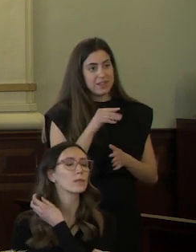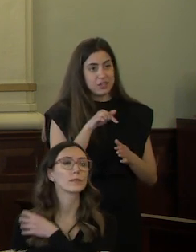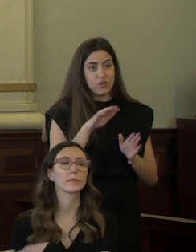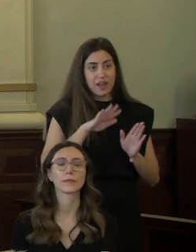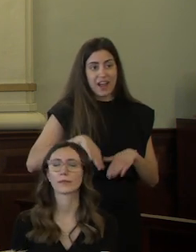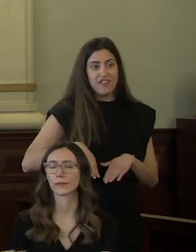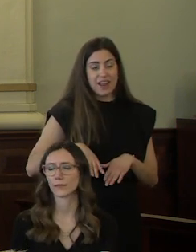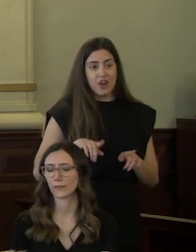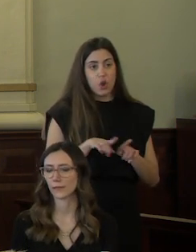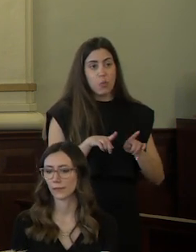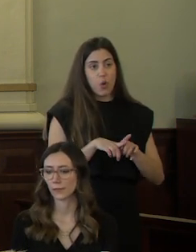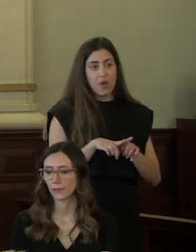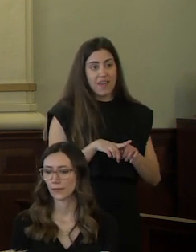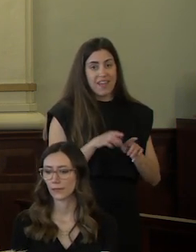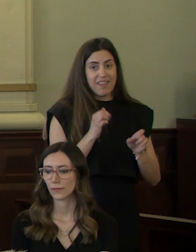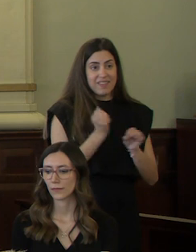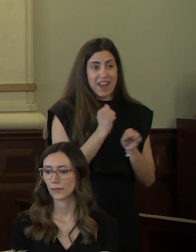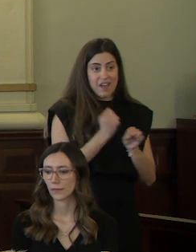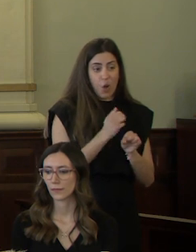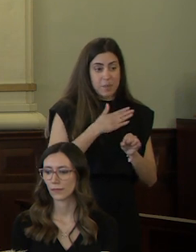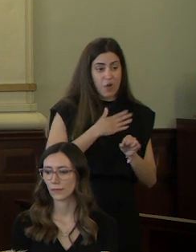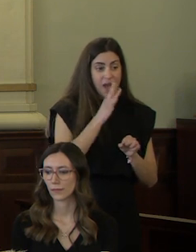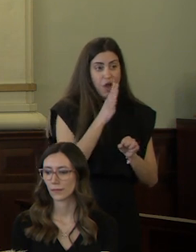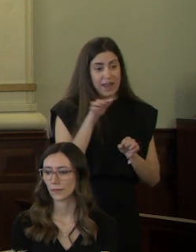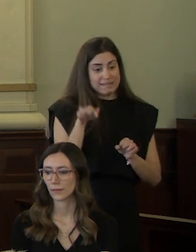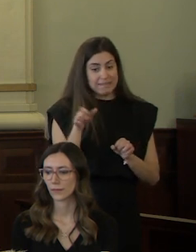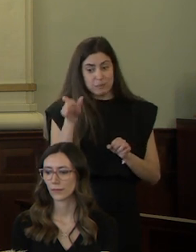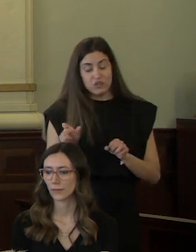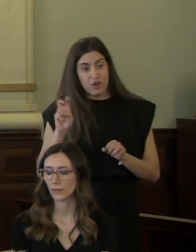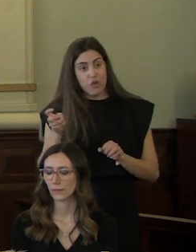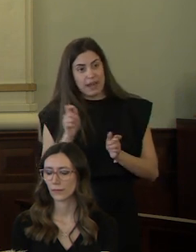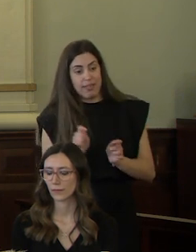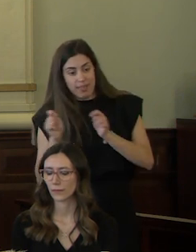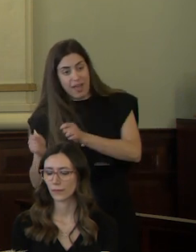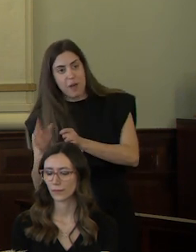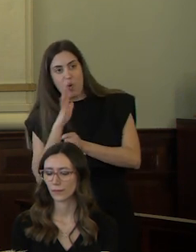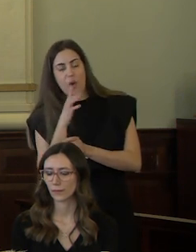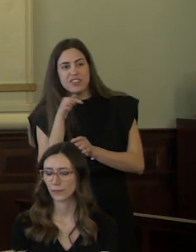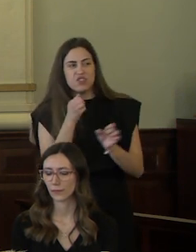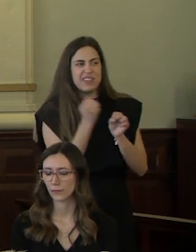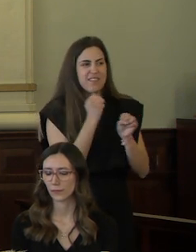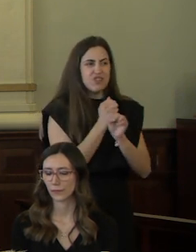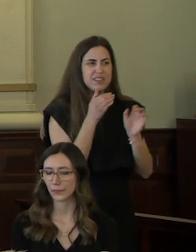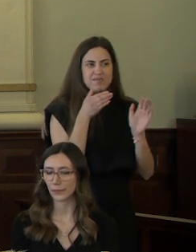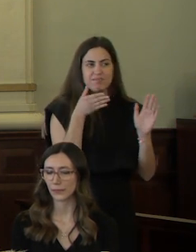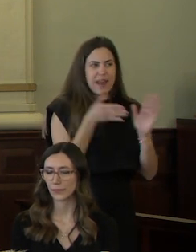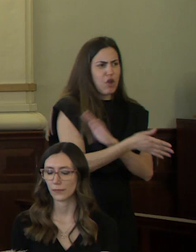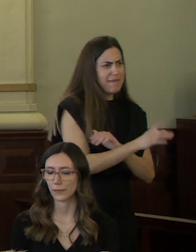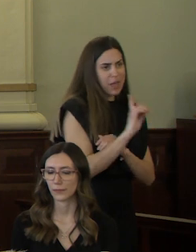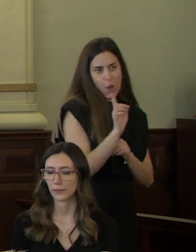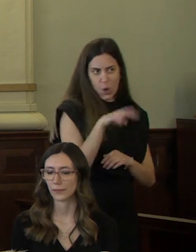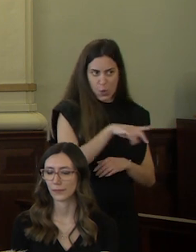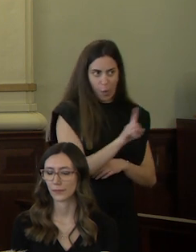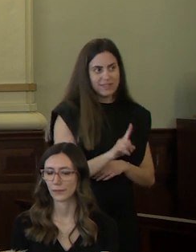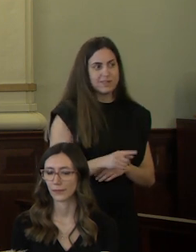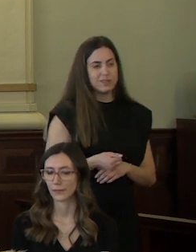carrera de relevo y uno no está en un puesto para siempre. Y cuando yo pensaba que dejase el centro